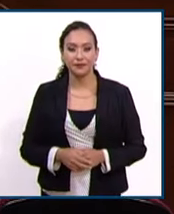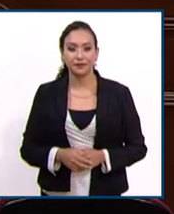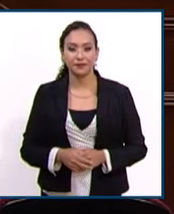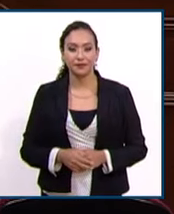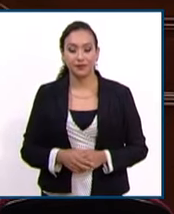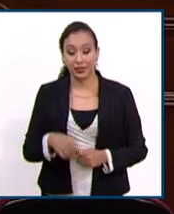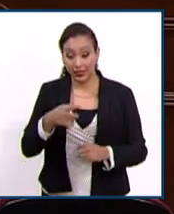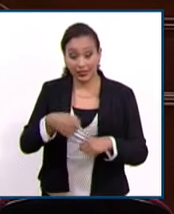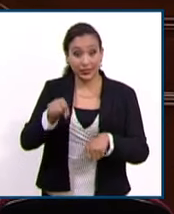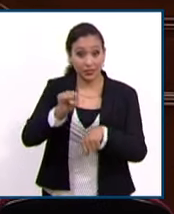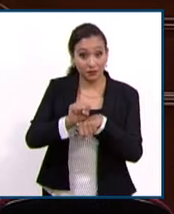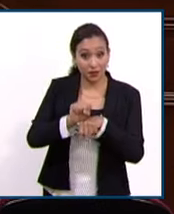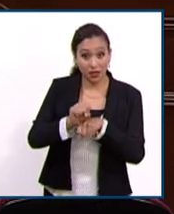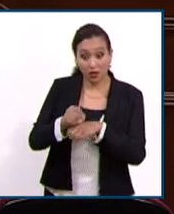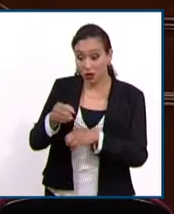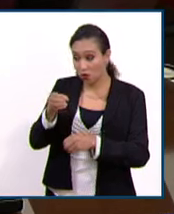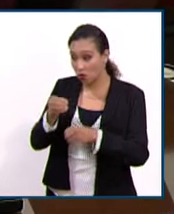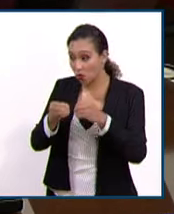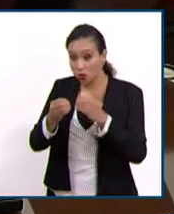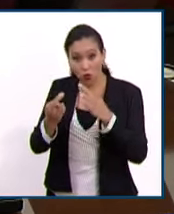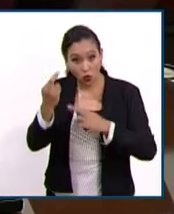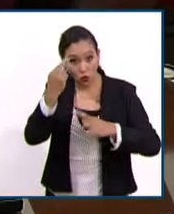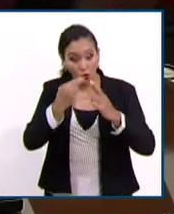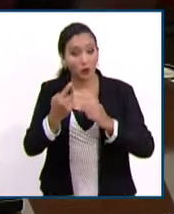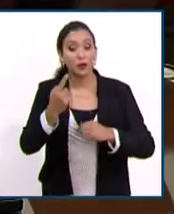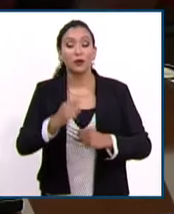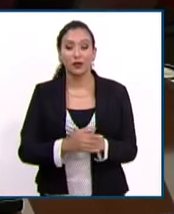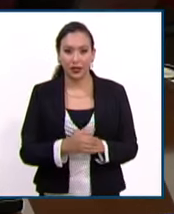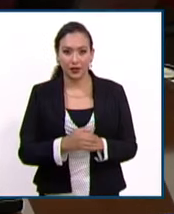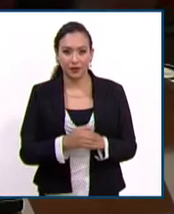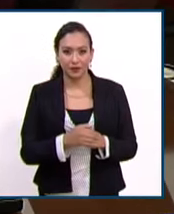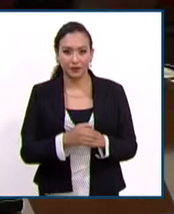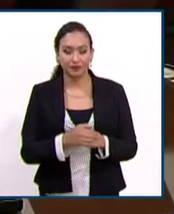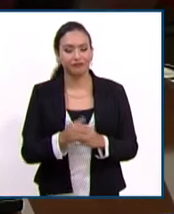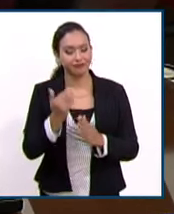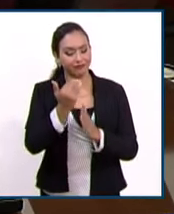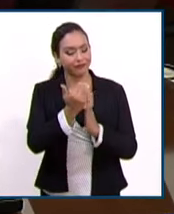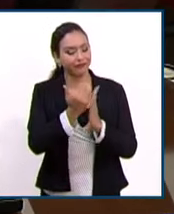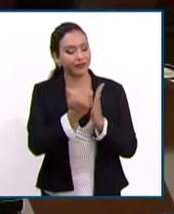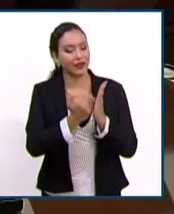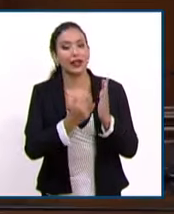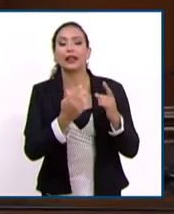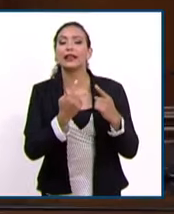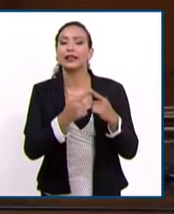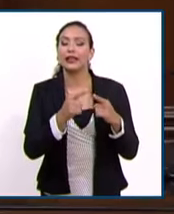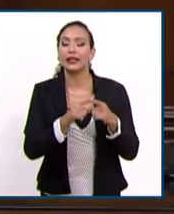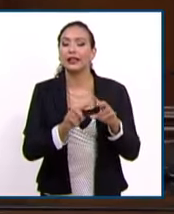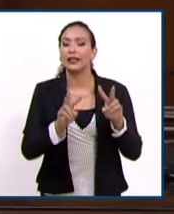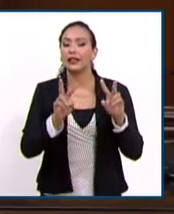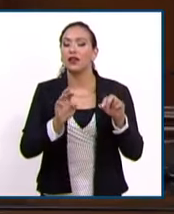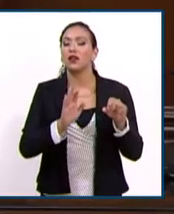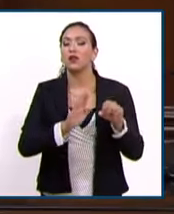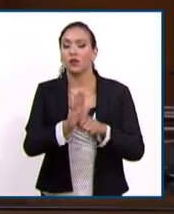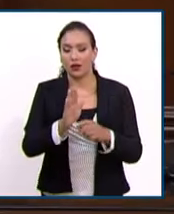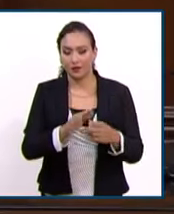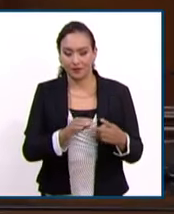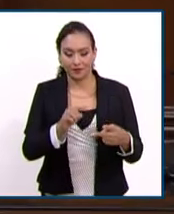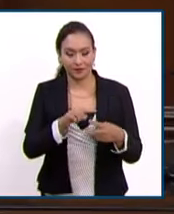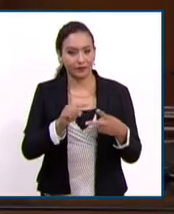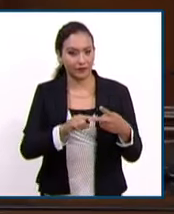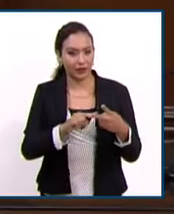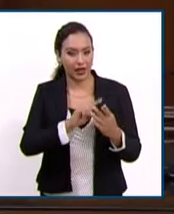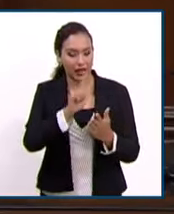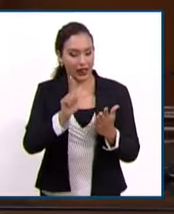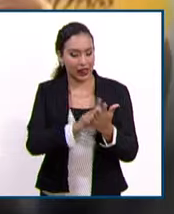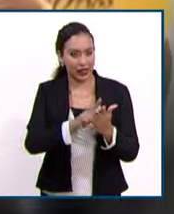Esta semana, el Pleno de la Corte inició el análisis y resolución de las acciones de inconstitucionalidad promovidas contra disposiciones de la